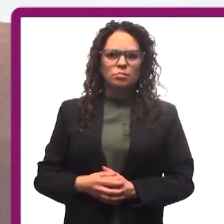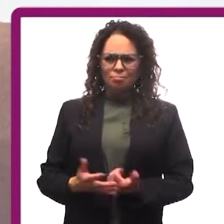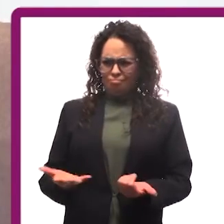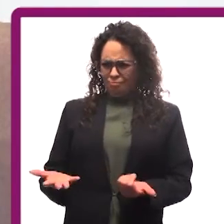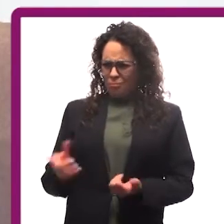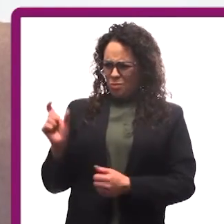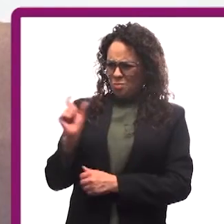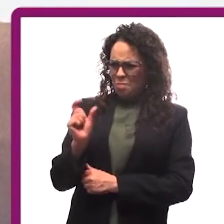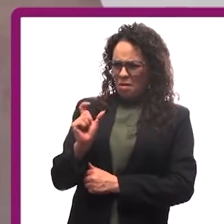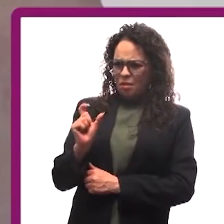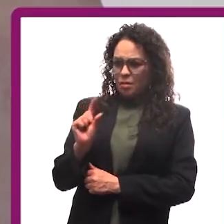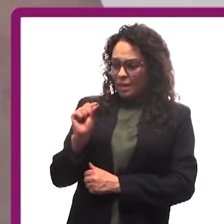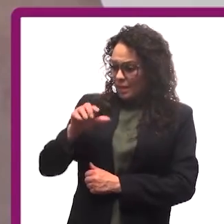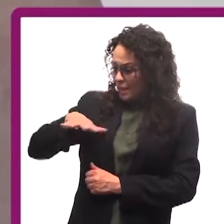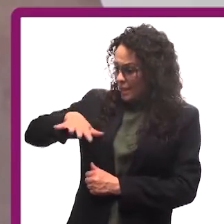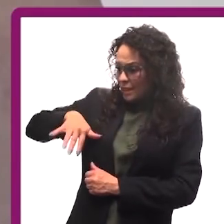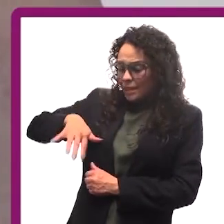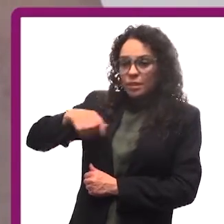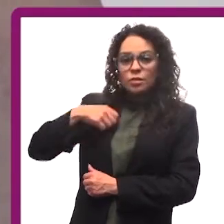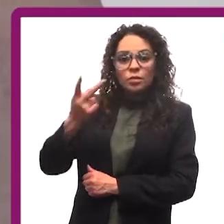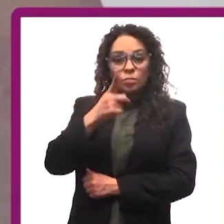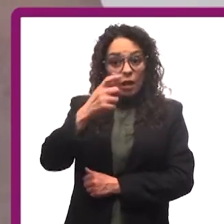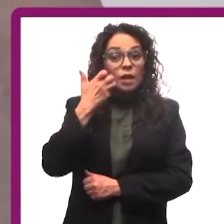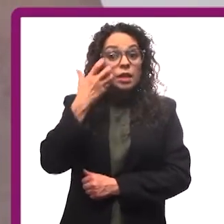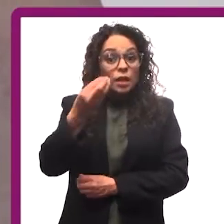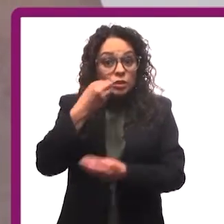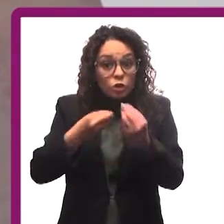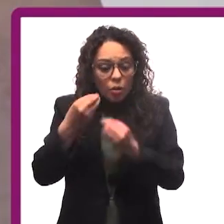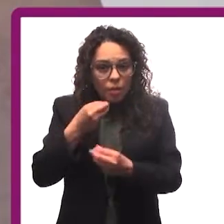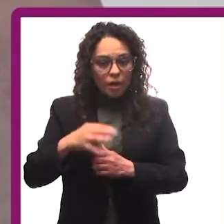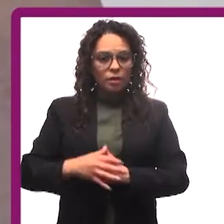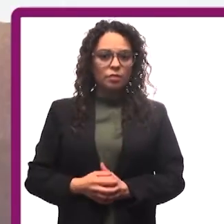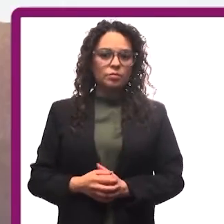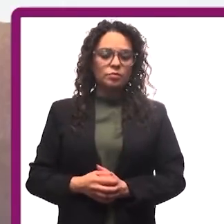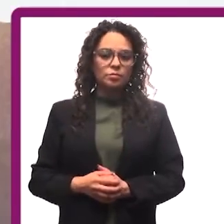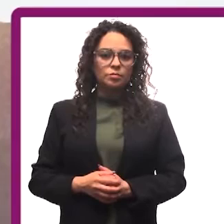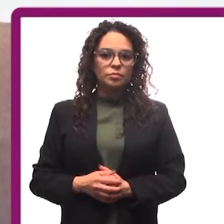hora? Hace rato te pregunté si querías comer.